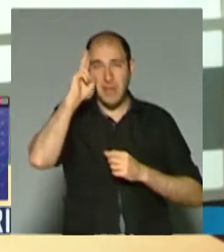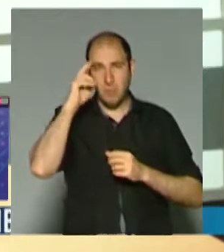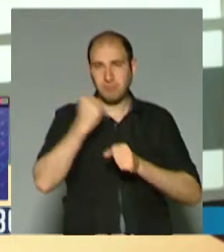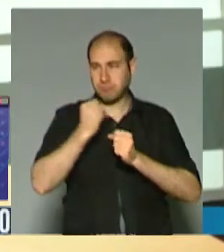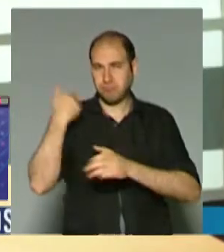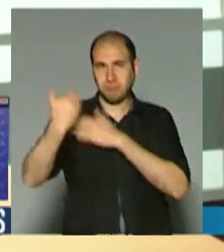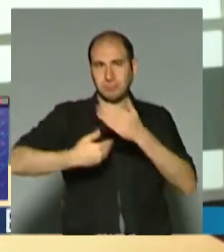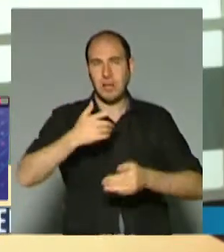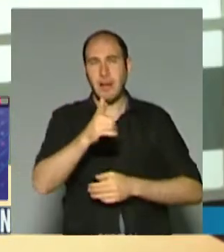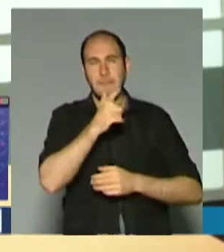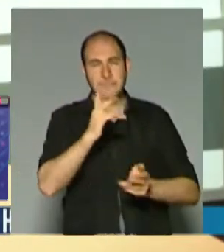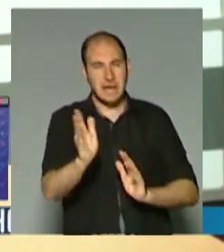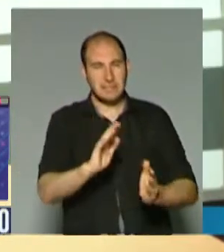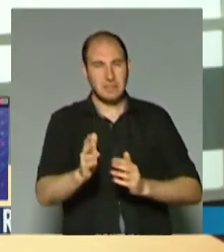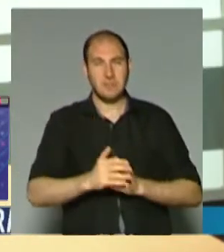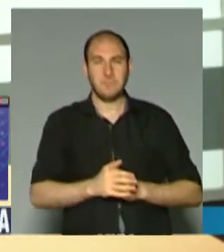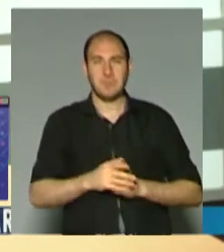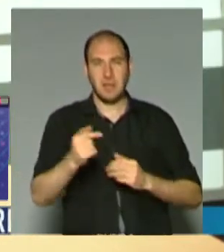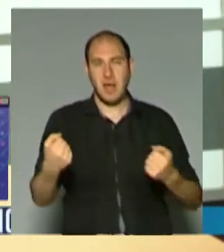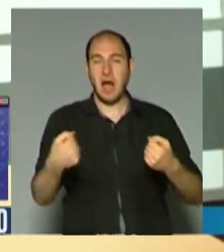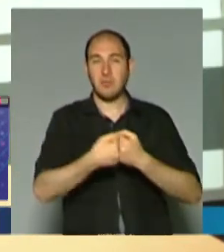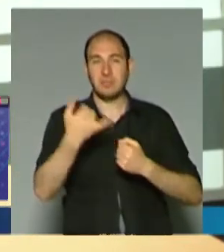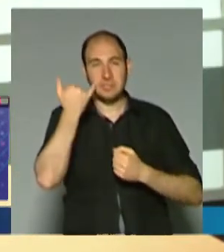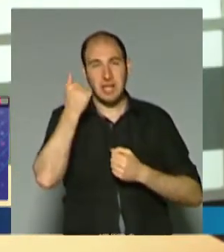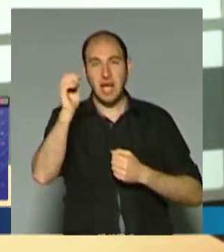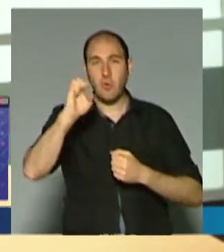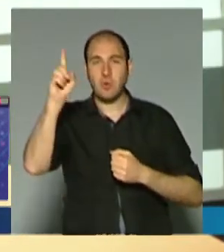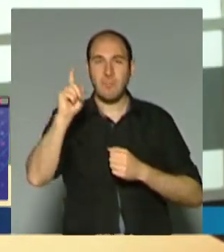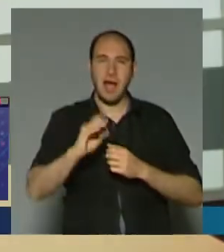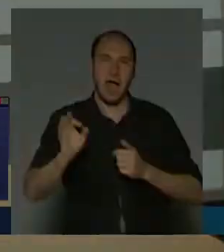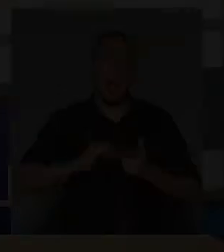trabajando con algo similar a lo que ya se acordó en Europa desde hace algún tiempo.